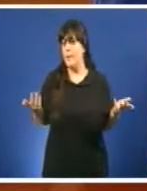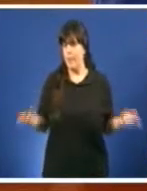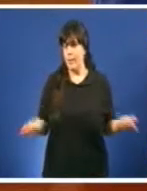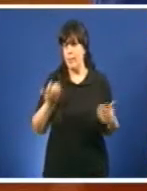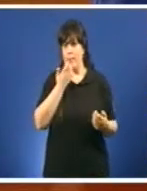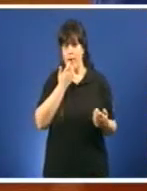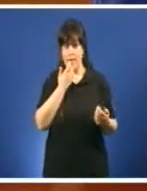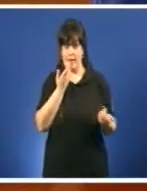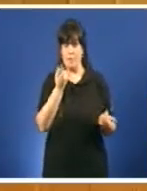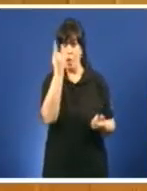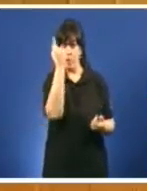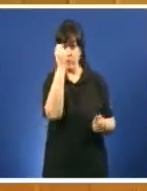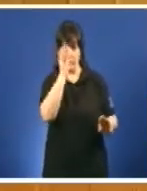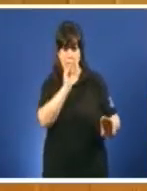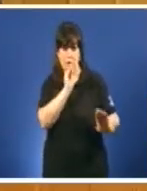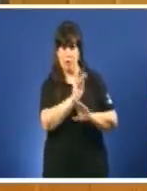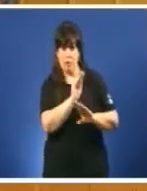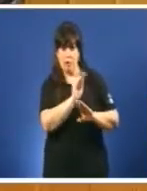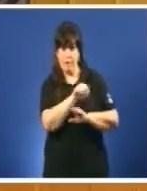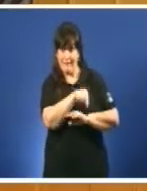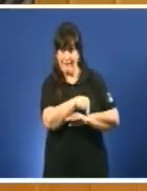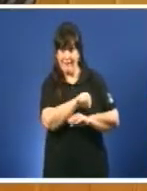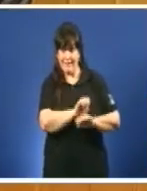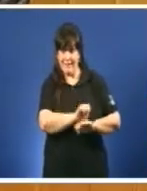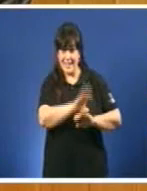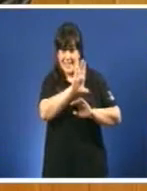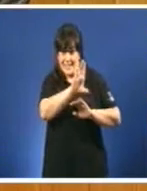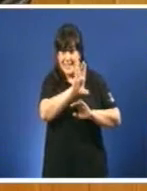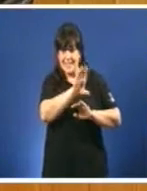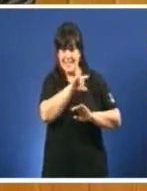para a Risga o que realmente